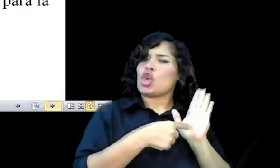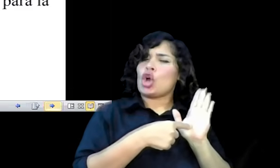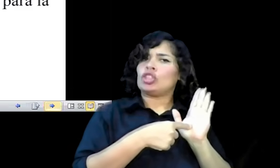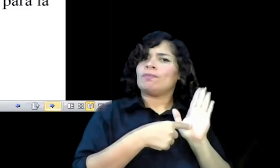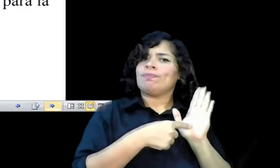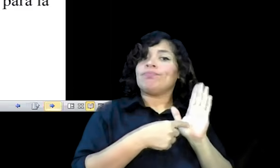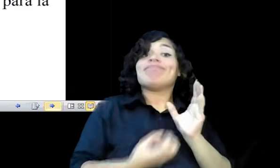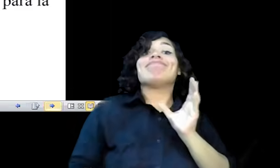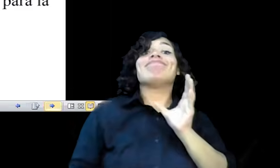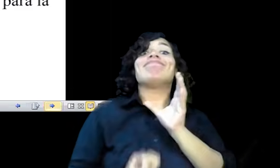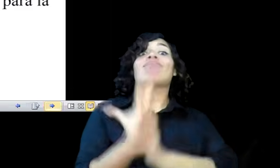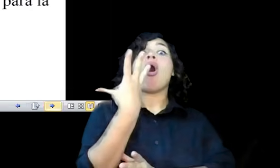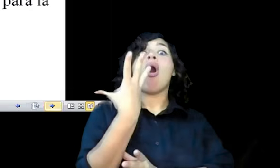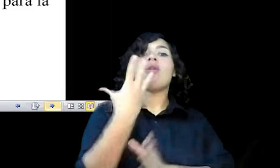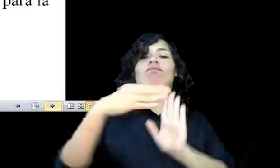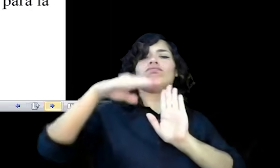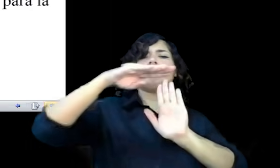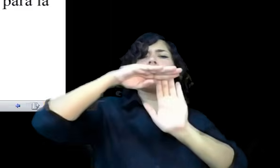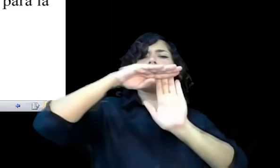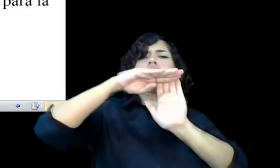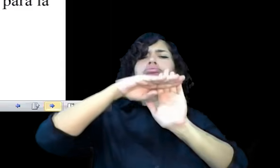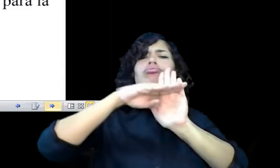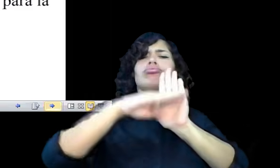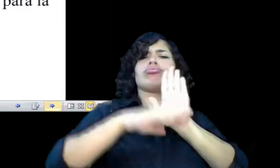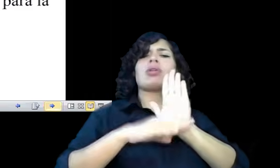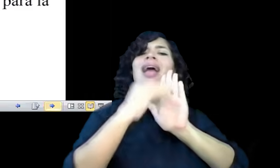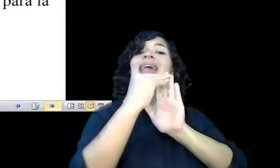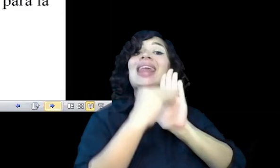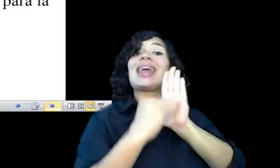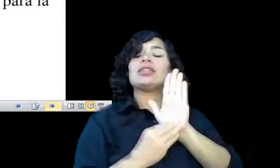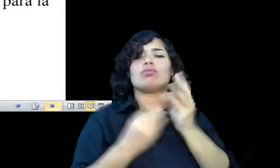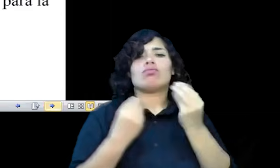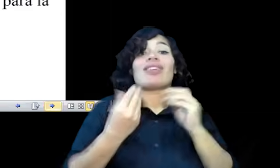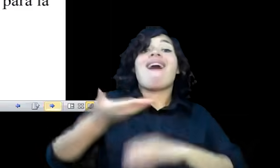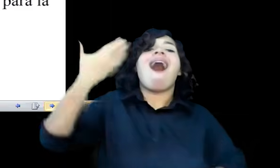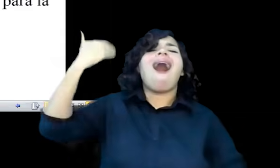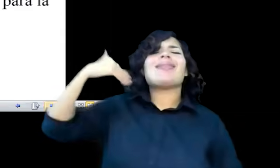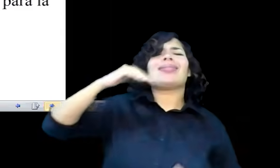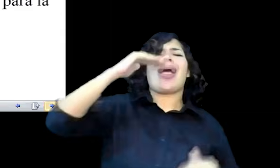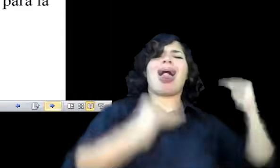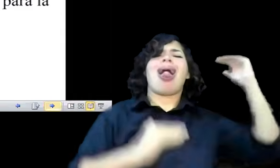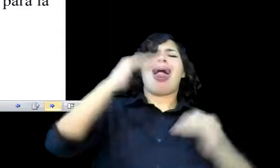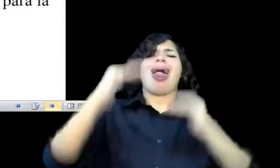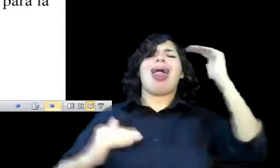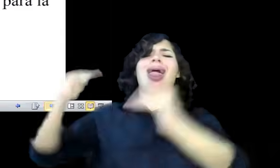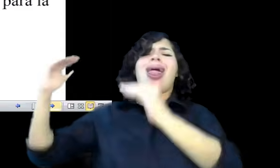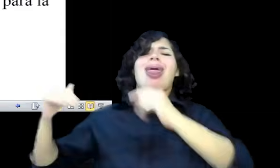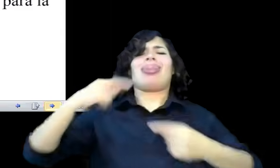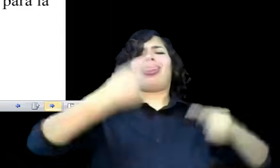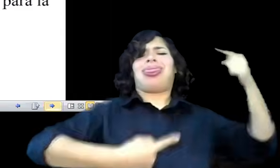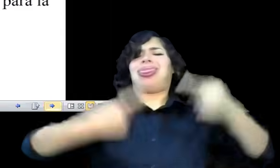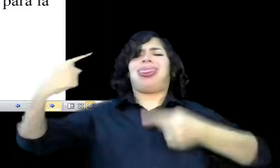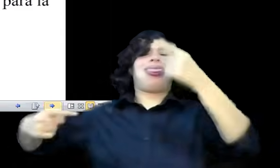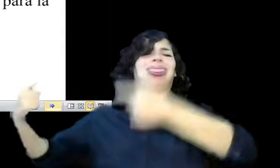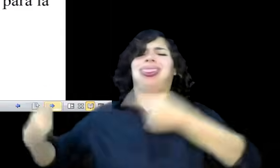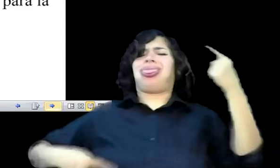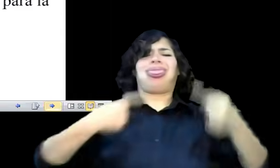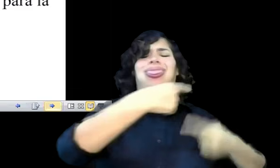a crear un registro, como las evaluaciones fiscales eran muy dispares en todo el territorio argentino,